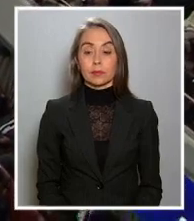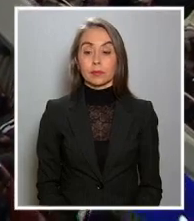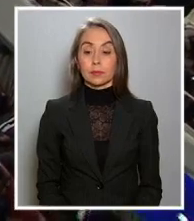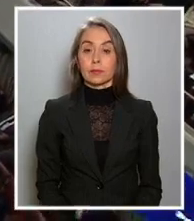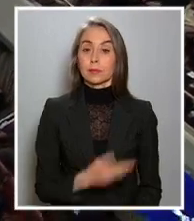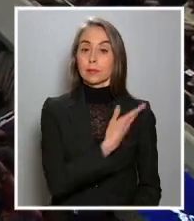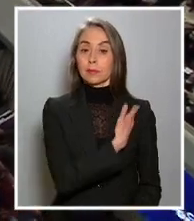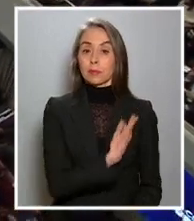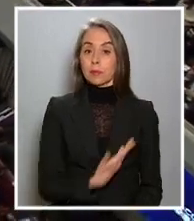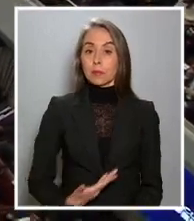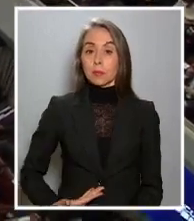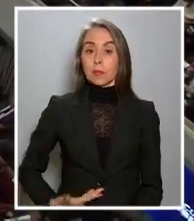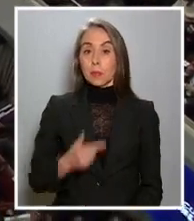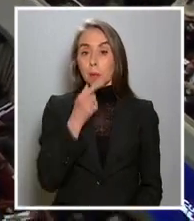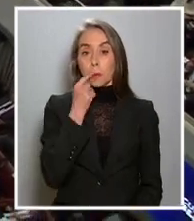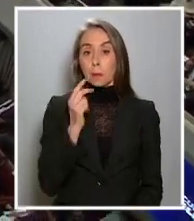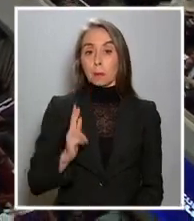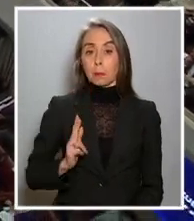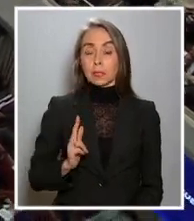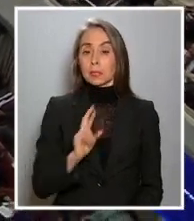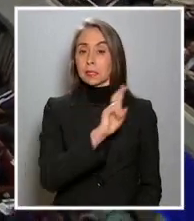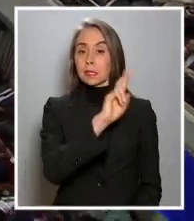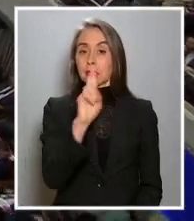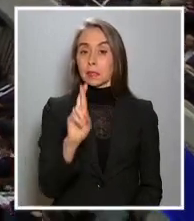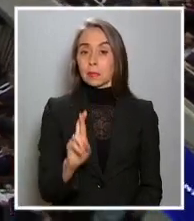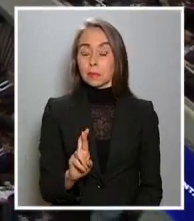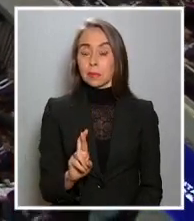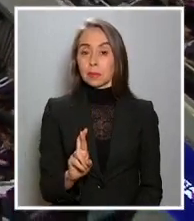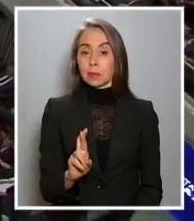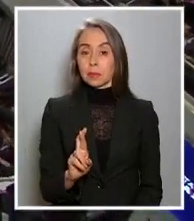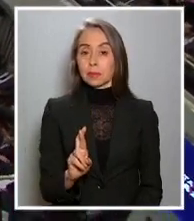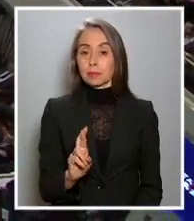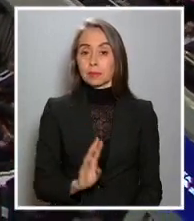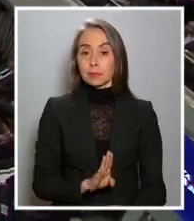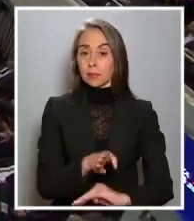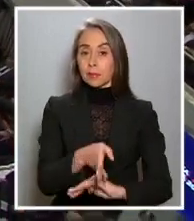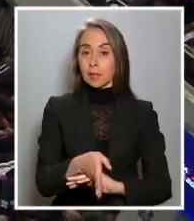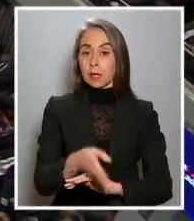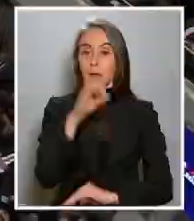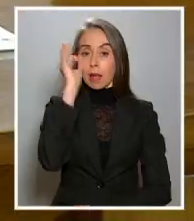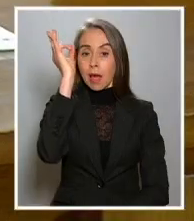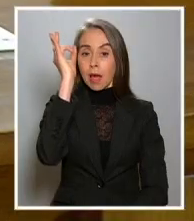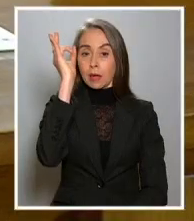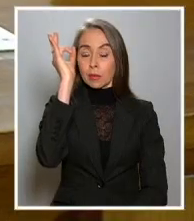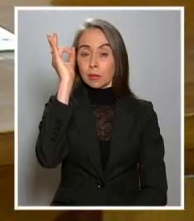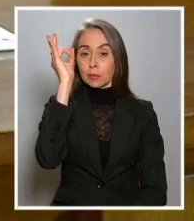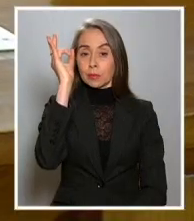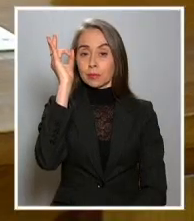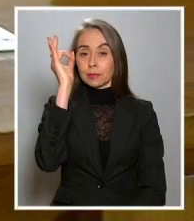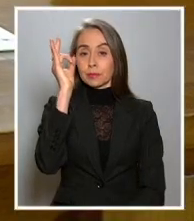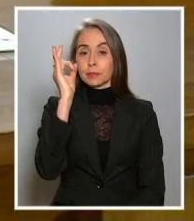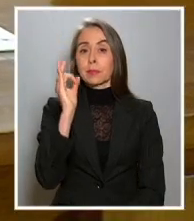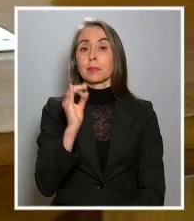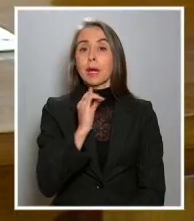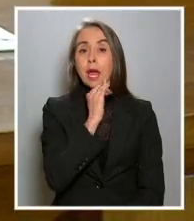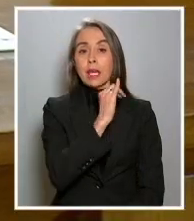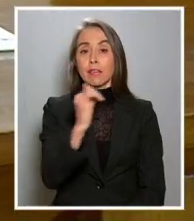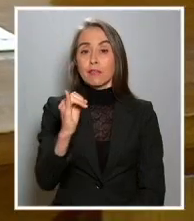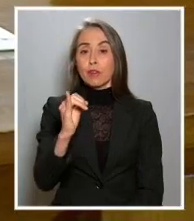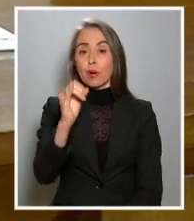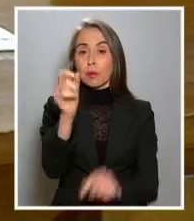Su Excelencia, el señor Presidente de la República, concurre a esta sesión para dar cuenta al